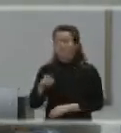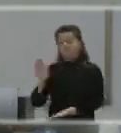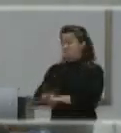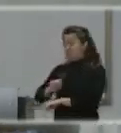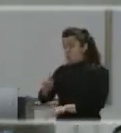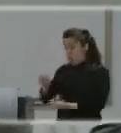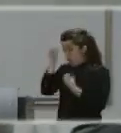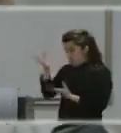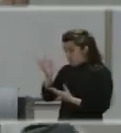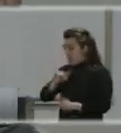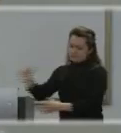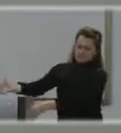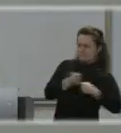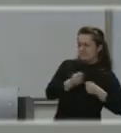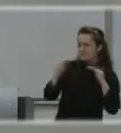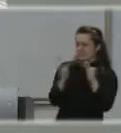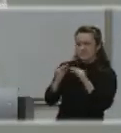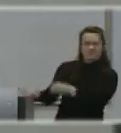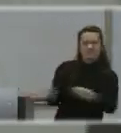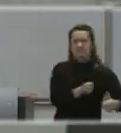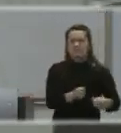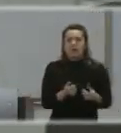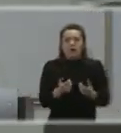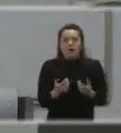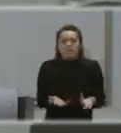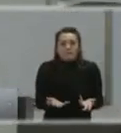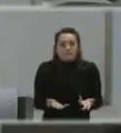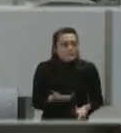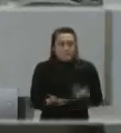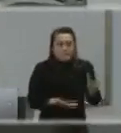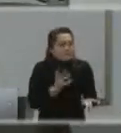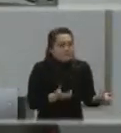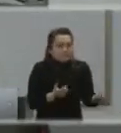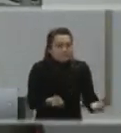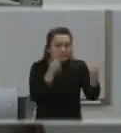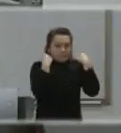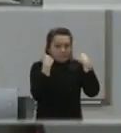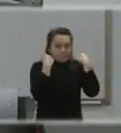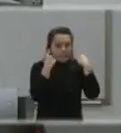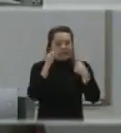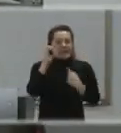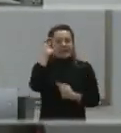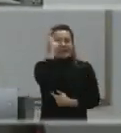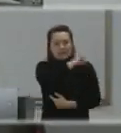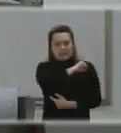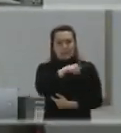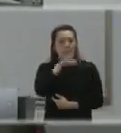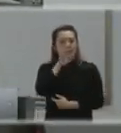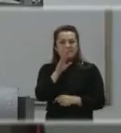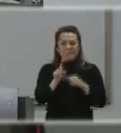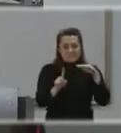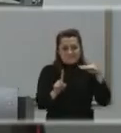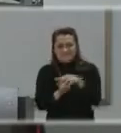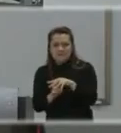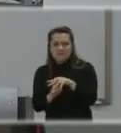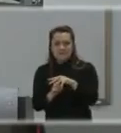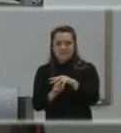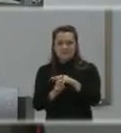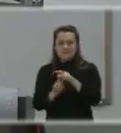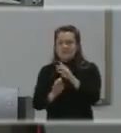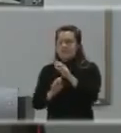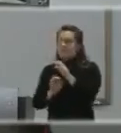ICBF institucionalizada. Entonces, lo que vemos con mucha frecuencia es mucha mayor intervención del sistema de